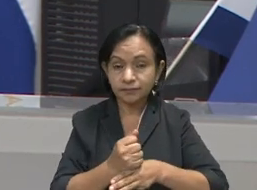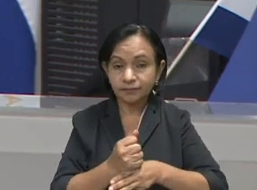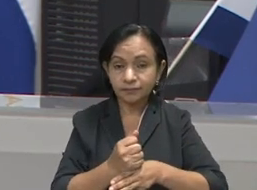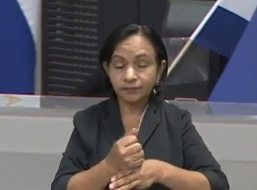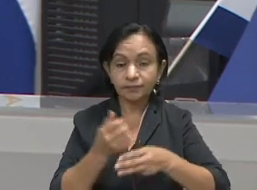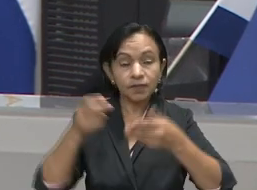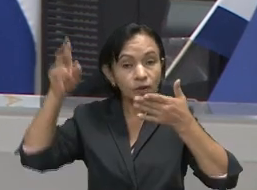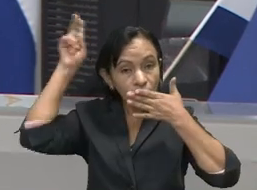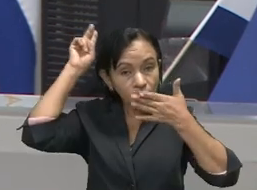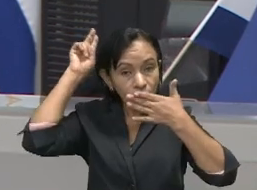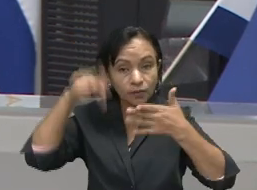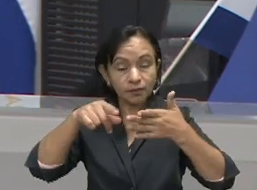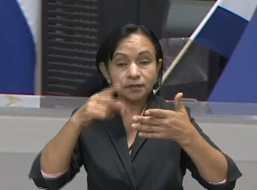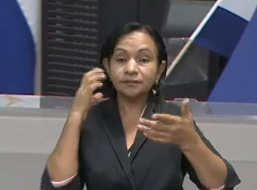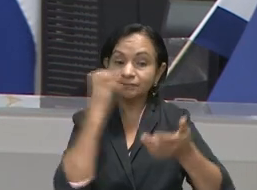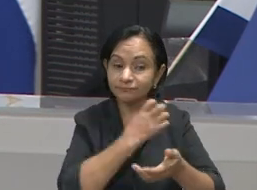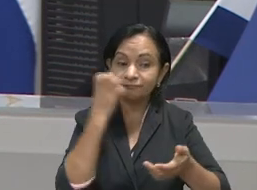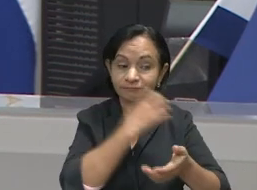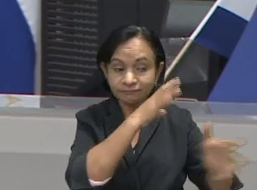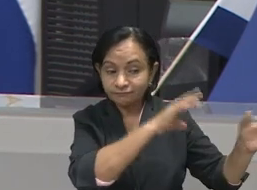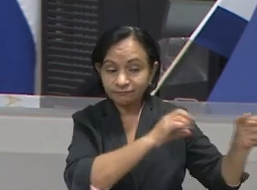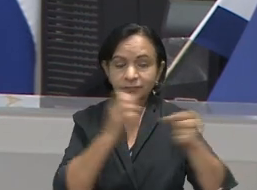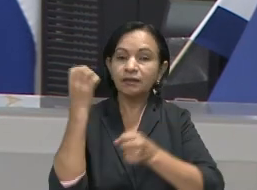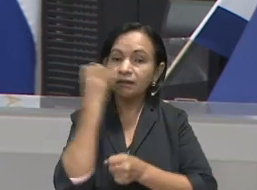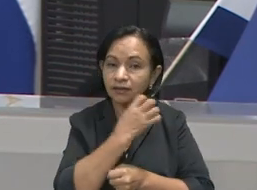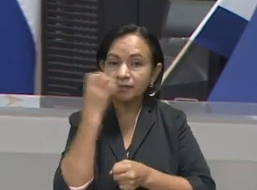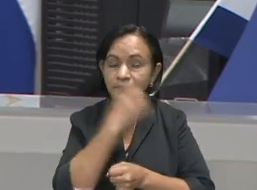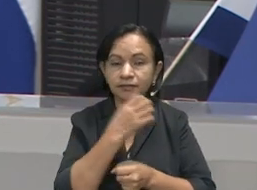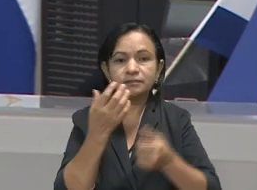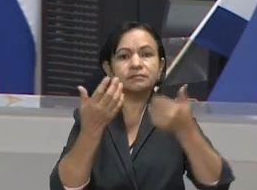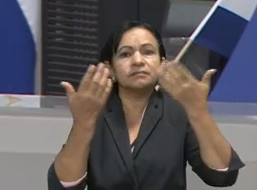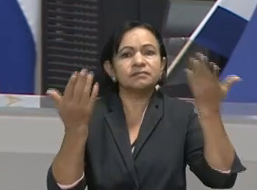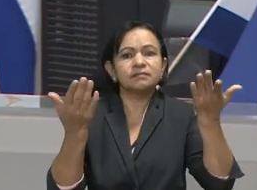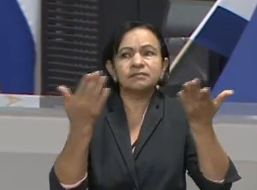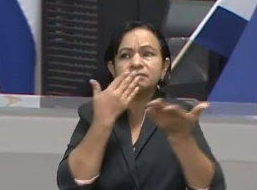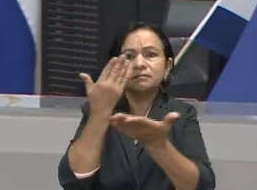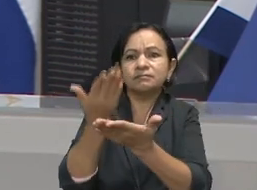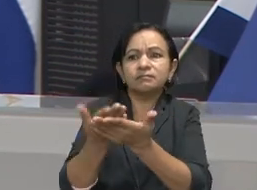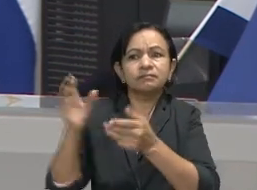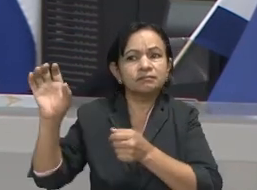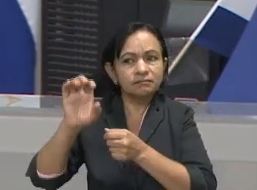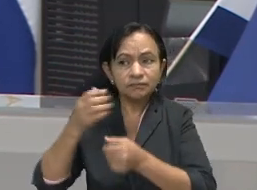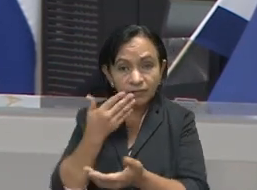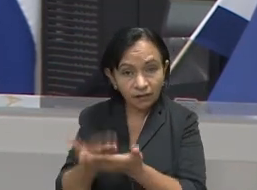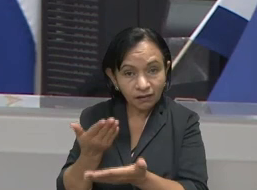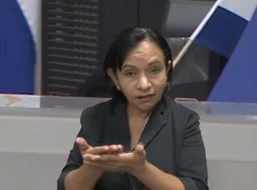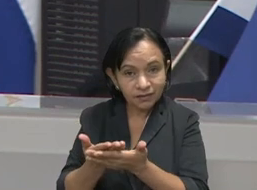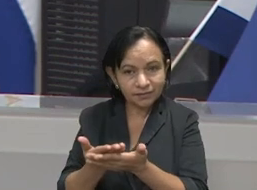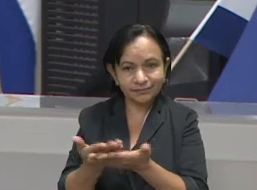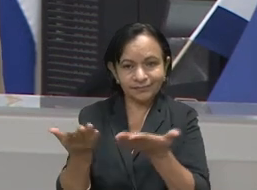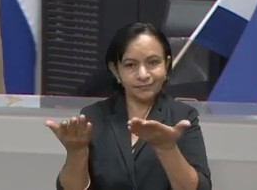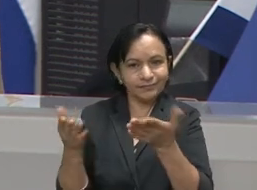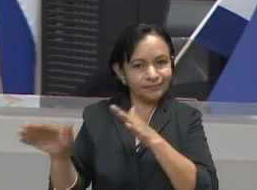los indígenas y los esclavizaron. ¿Qué vamos a agradecerle a Europa nosotros si